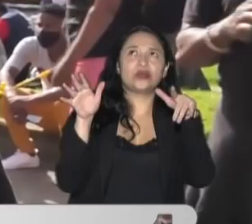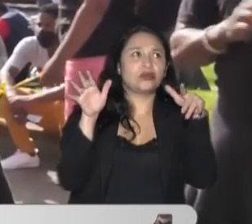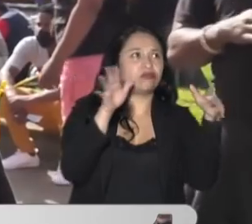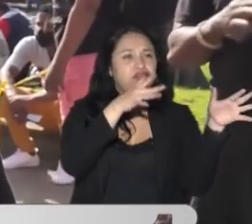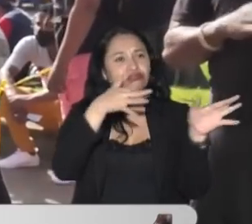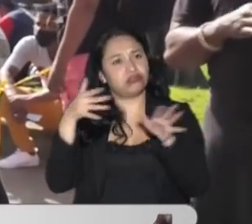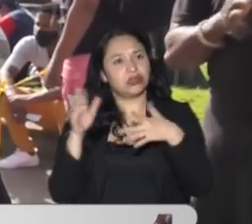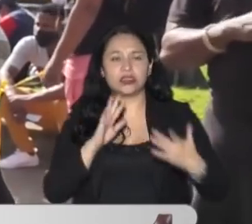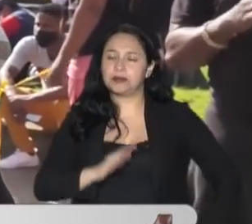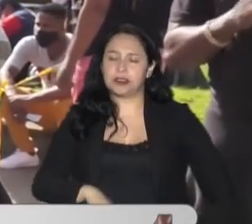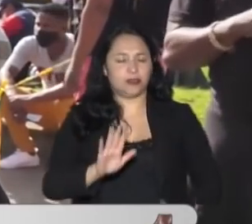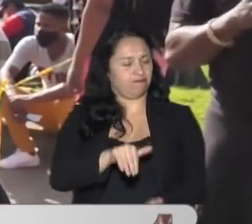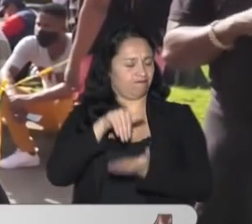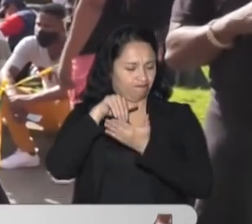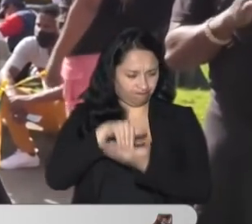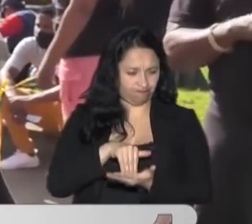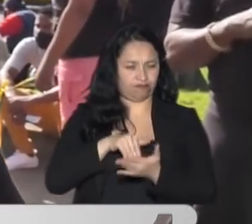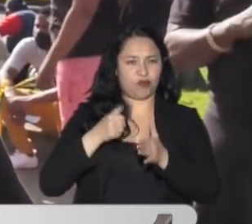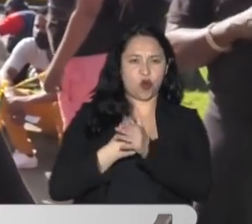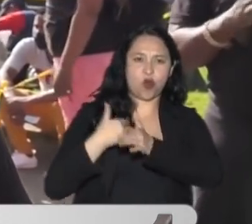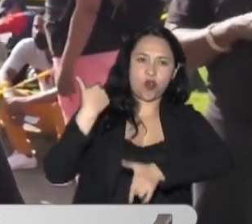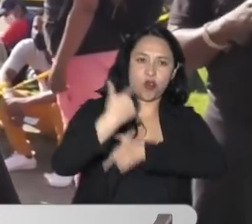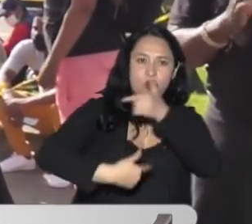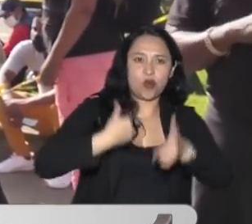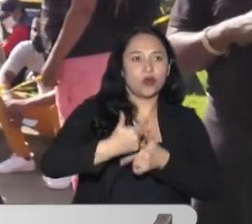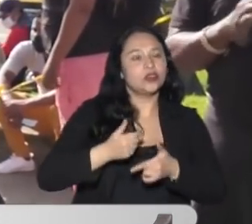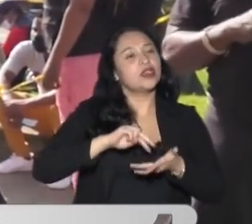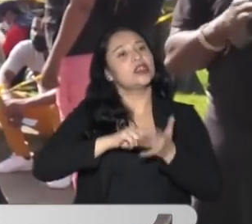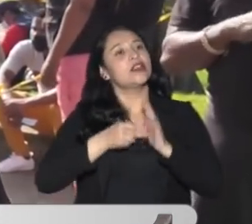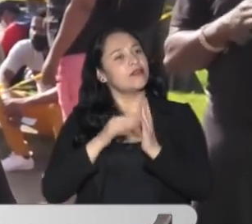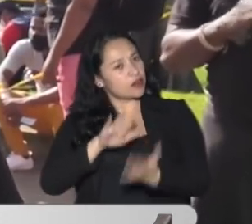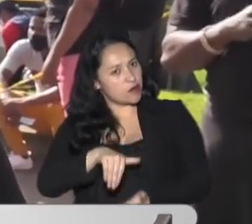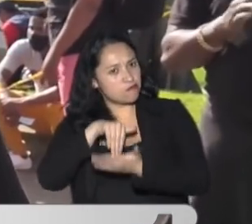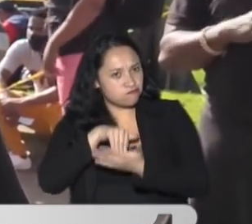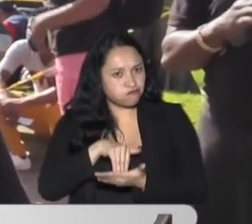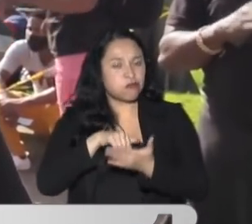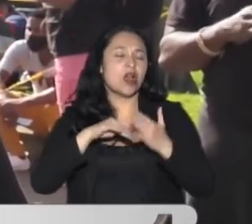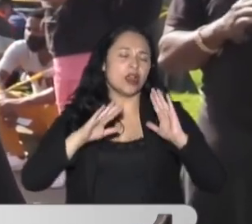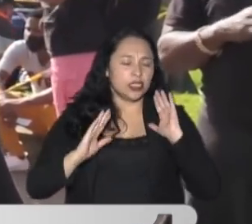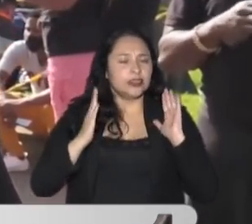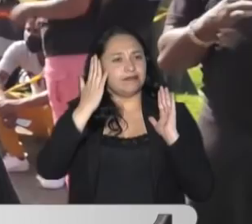aquí estamos en pie de lucha, porque eso nos hace resistir más a pesar de que haya